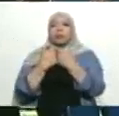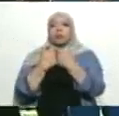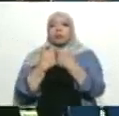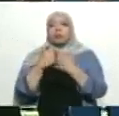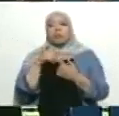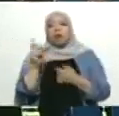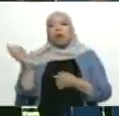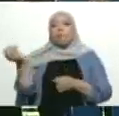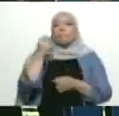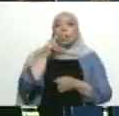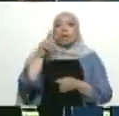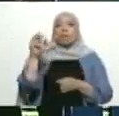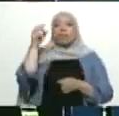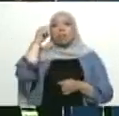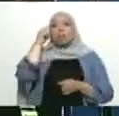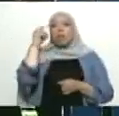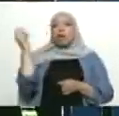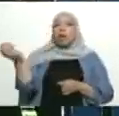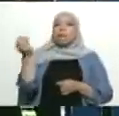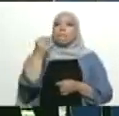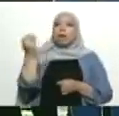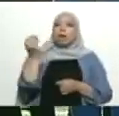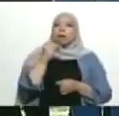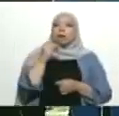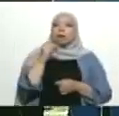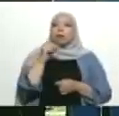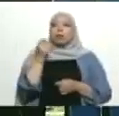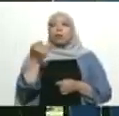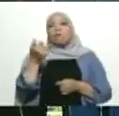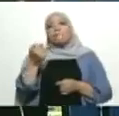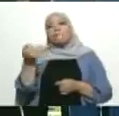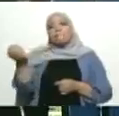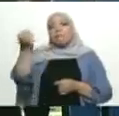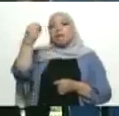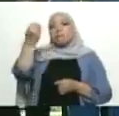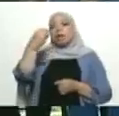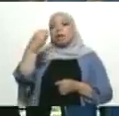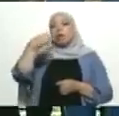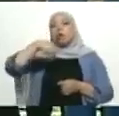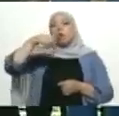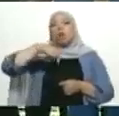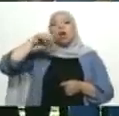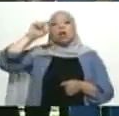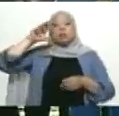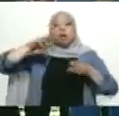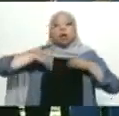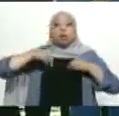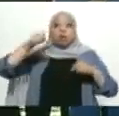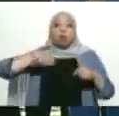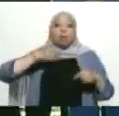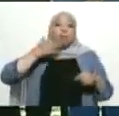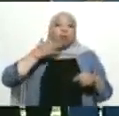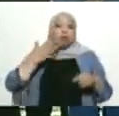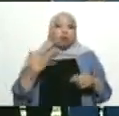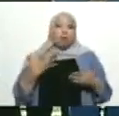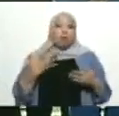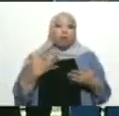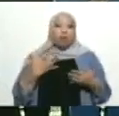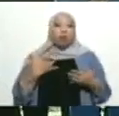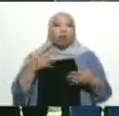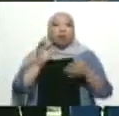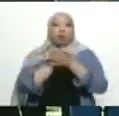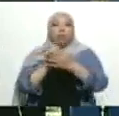un poco más, Freddy. Creo que fueron un poco más. Porque hoy reconocimos, por ejemplo, aquí está mi